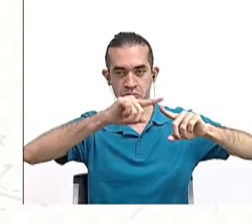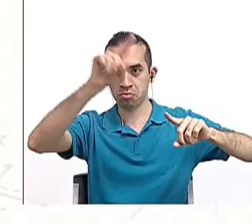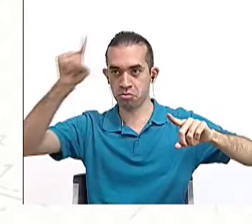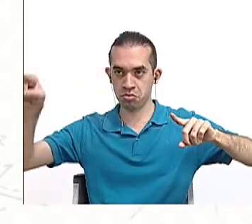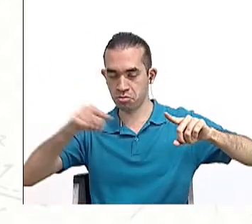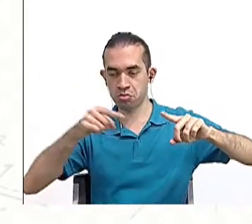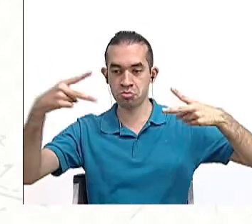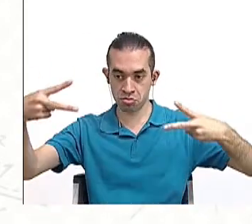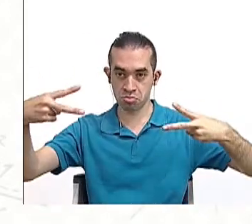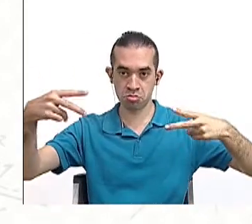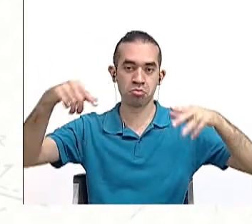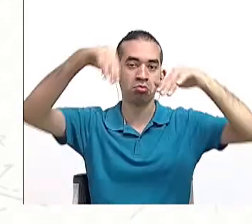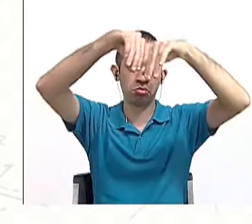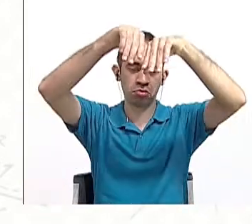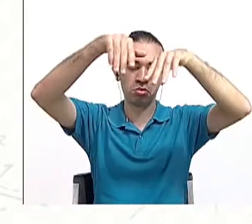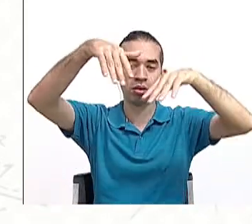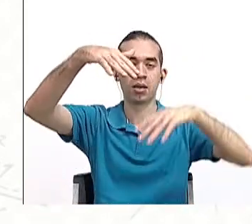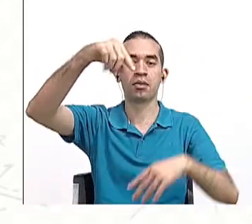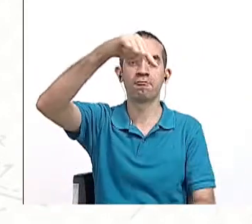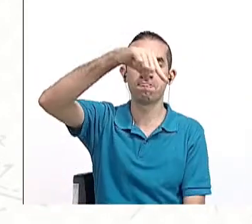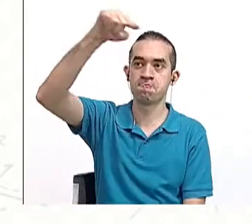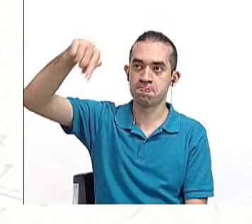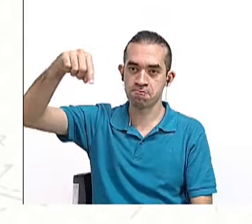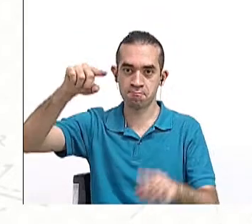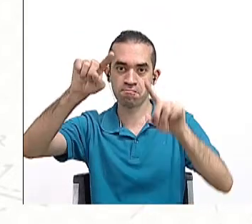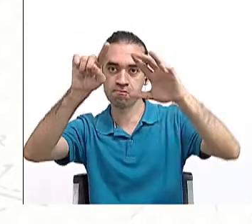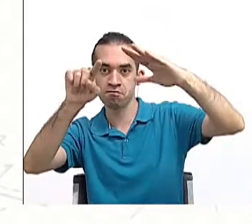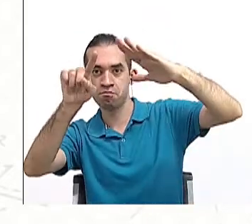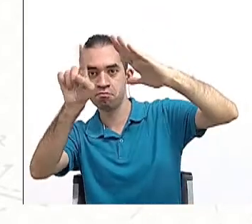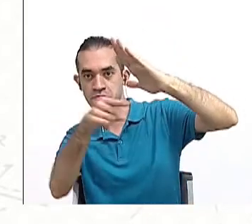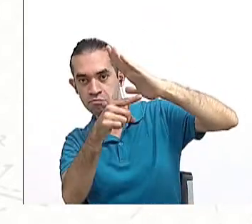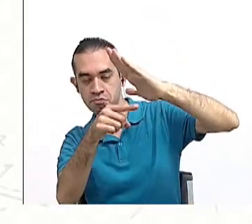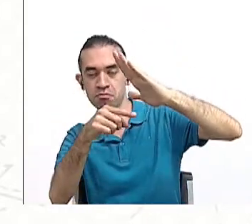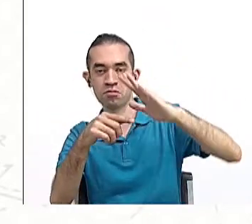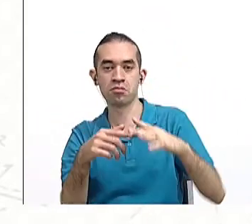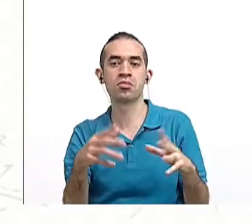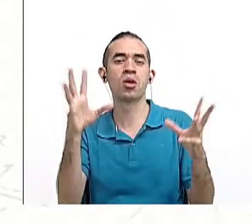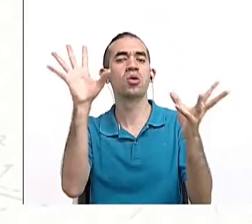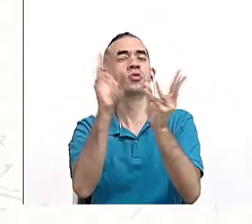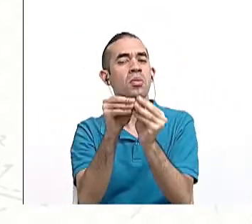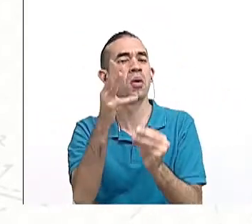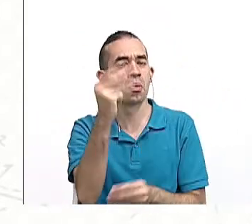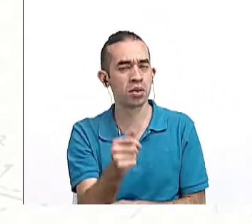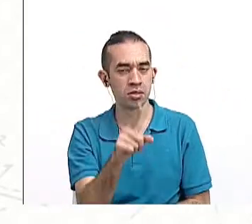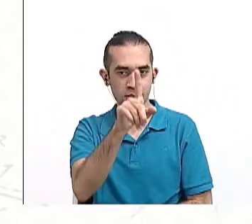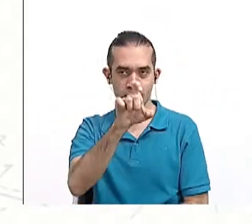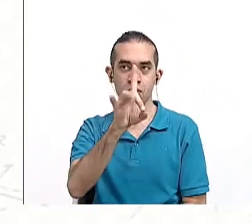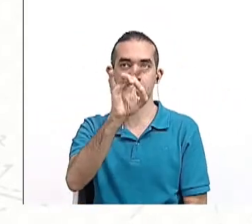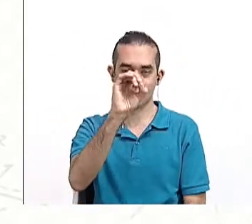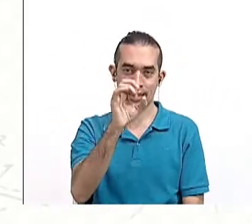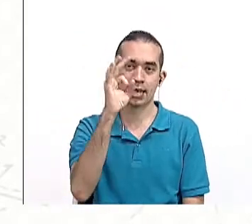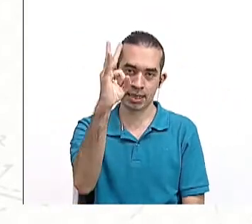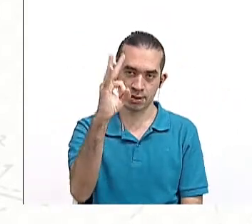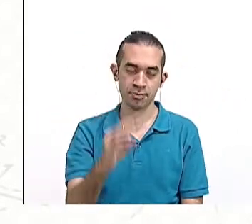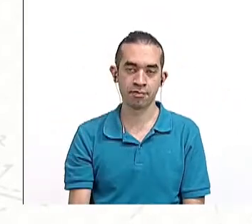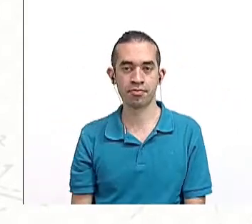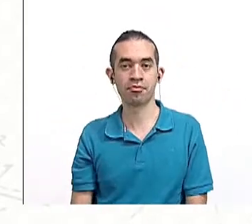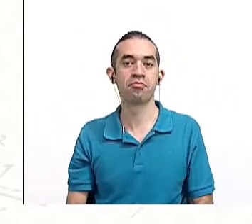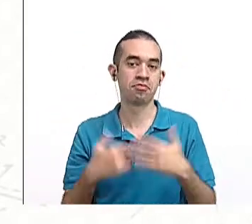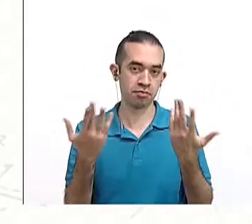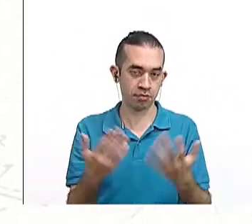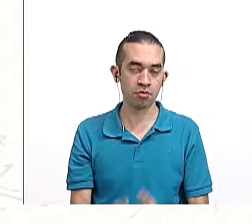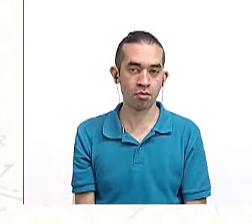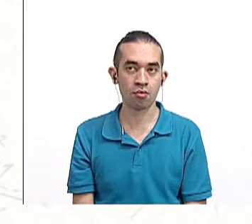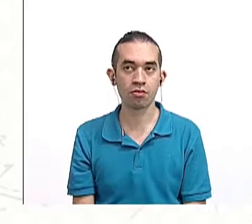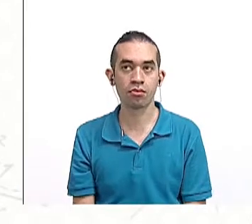internos entonces montero que tenían que sumar es alto tenía que sumar 180 grados entonces